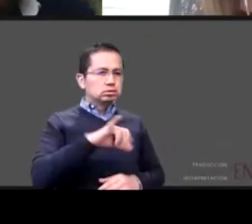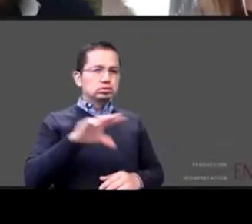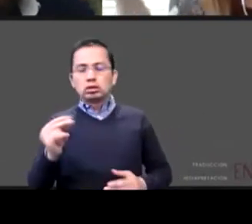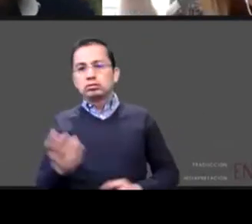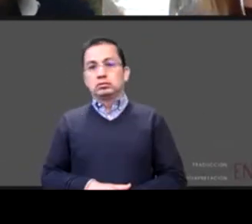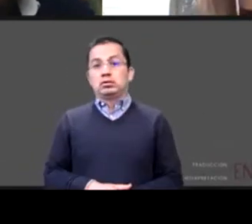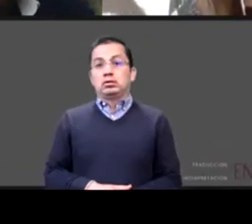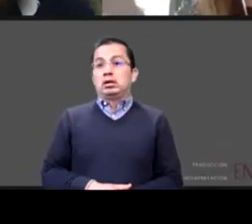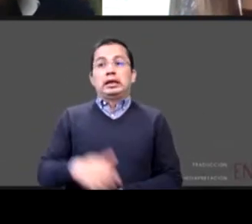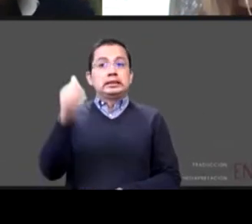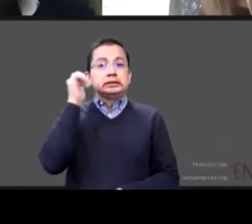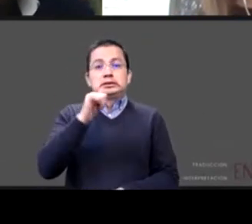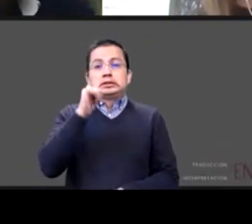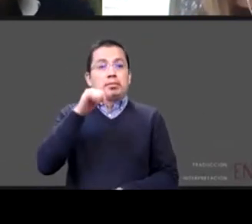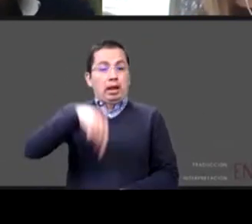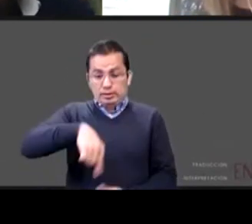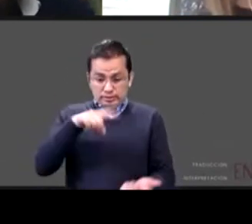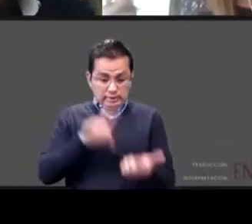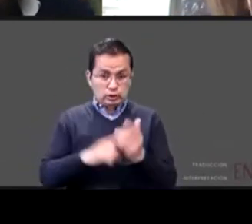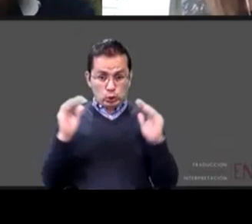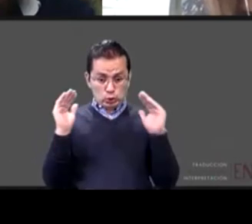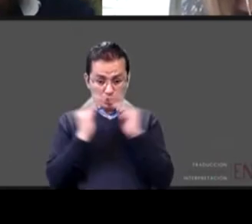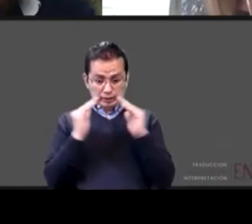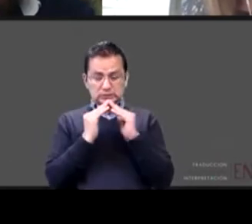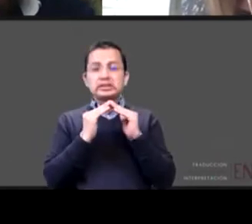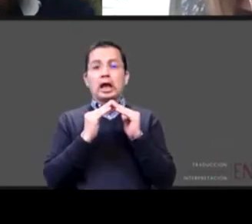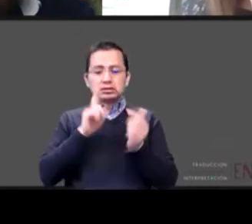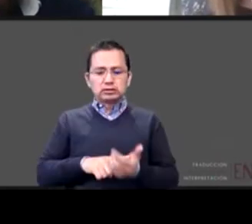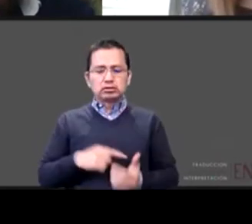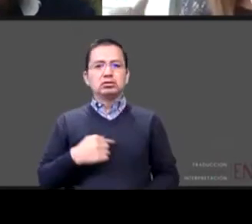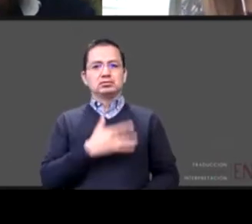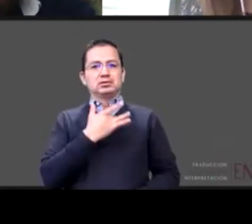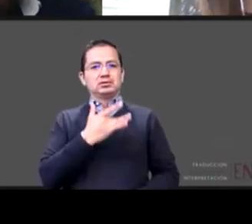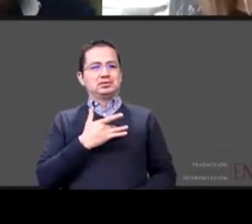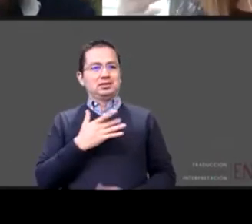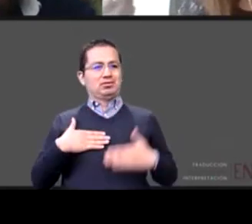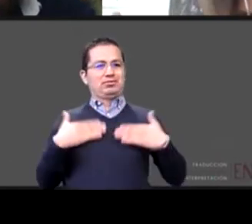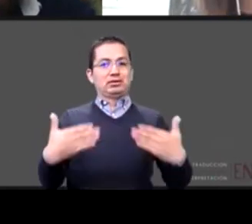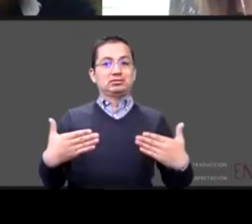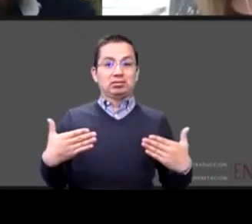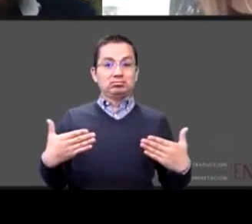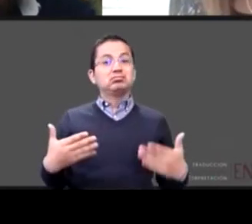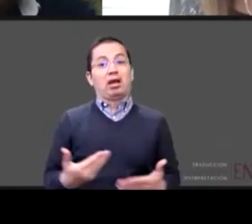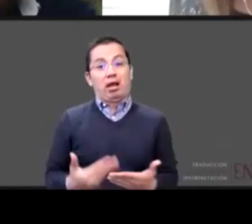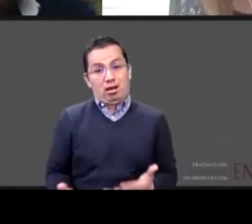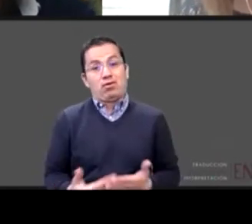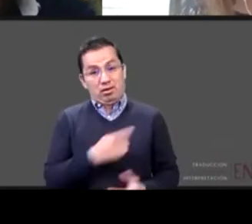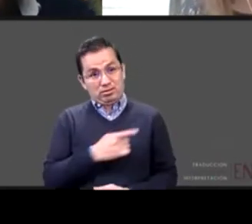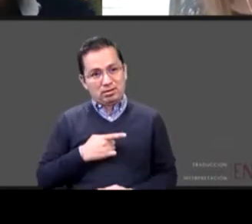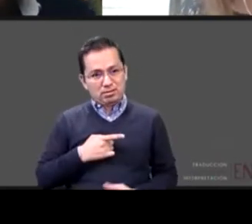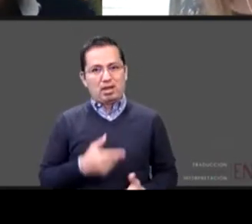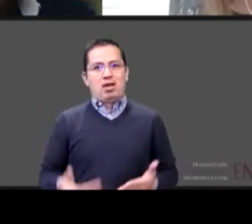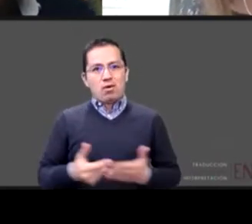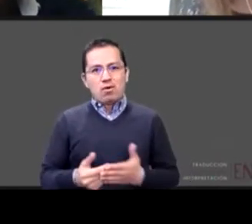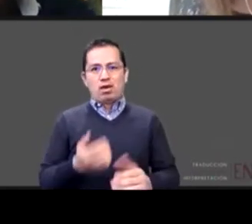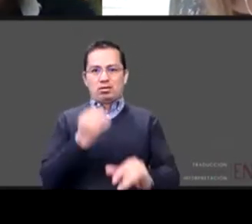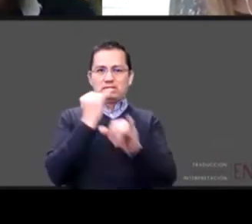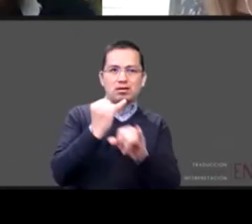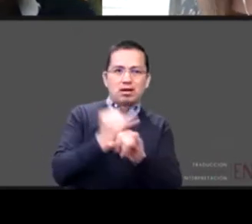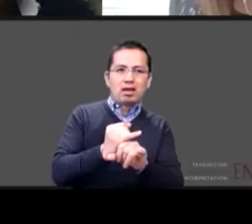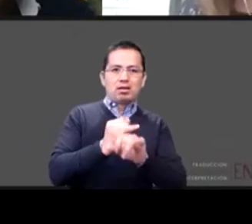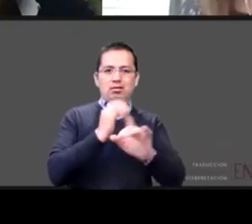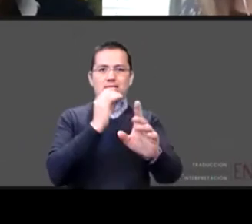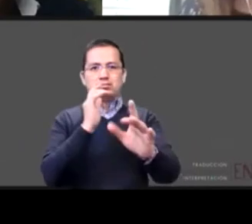confianza. Esas mismas paredes de confianza las tenemos que estar recreando en este y resignificando en este espacio